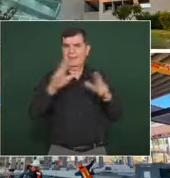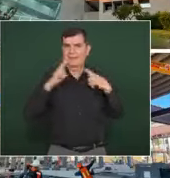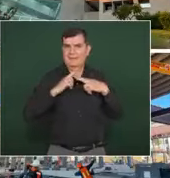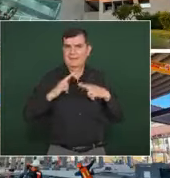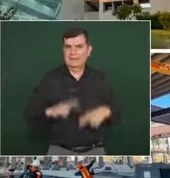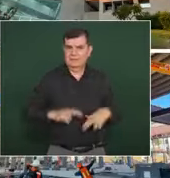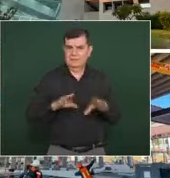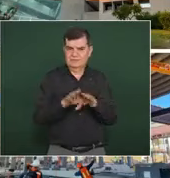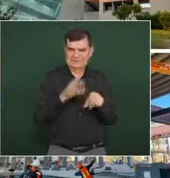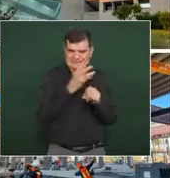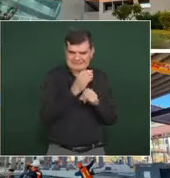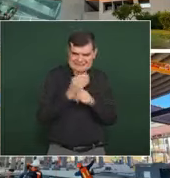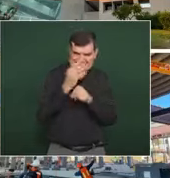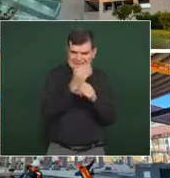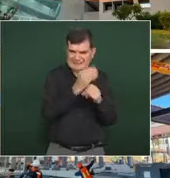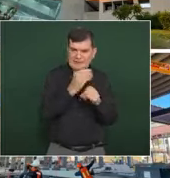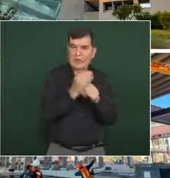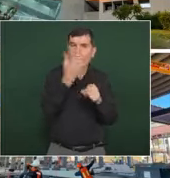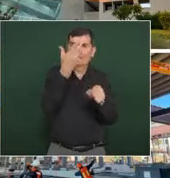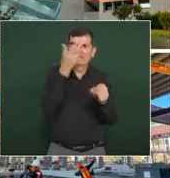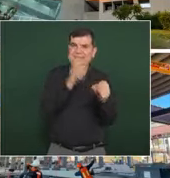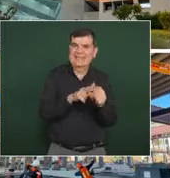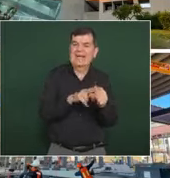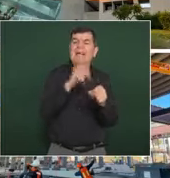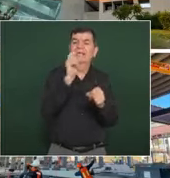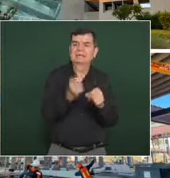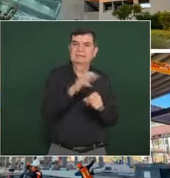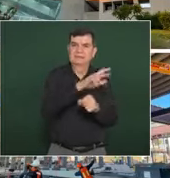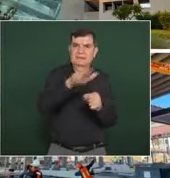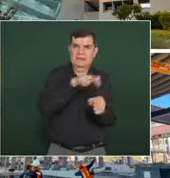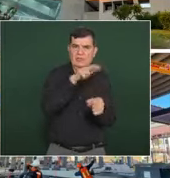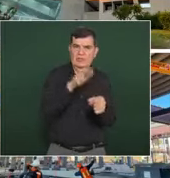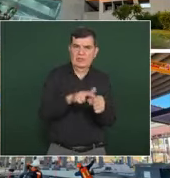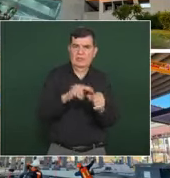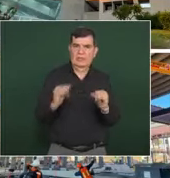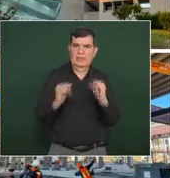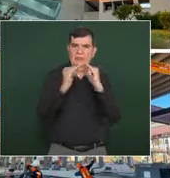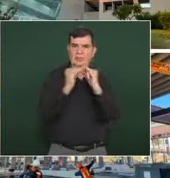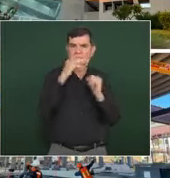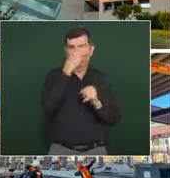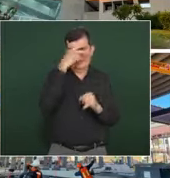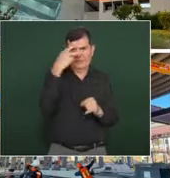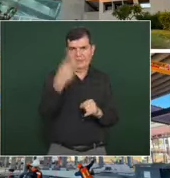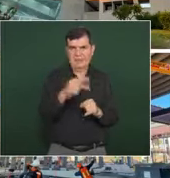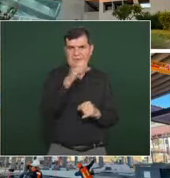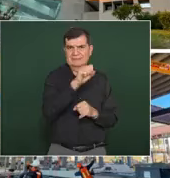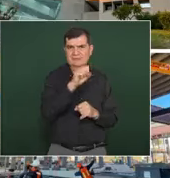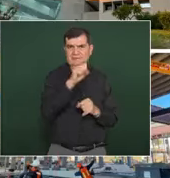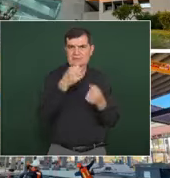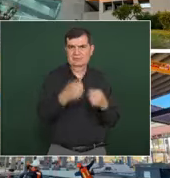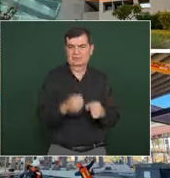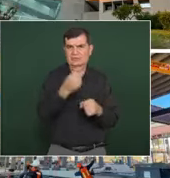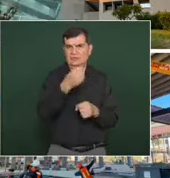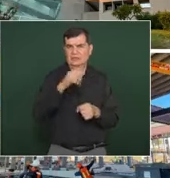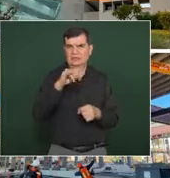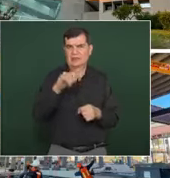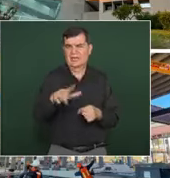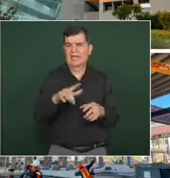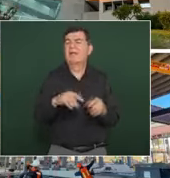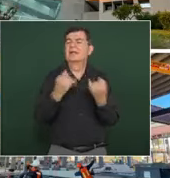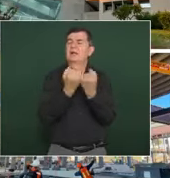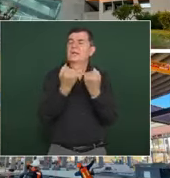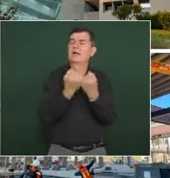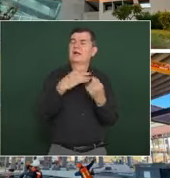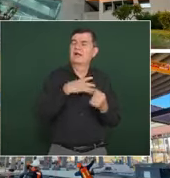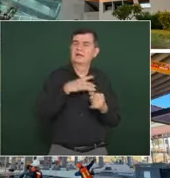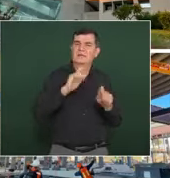rehabilitación mayor del Hospital General Regional del Instituto Mexicano del Seguro Social, con un plazo de entrega el